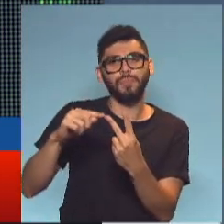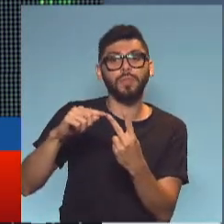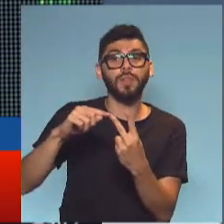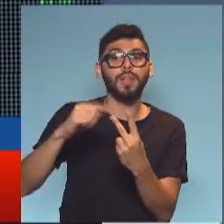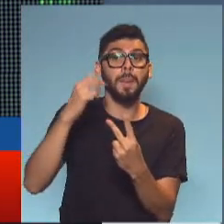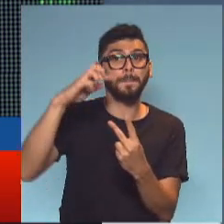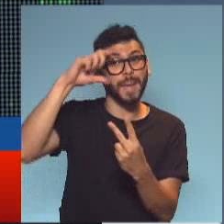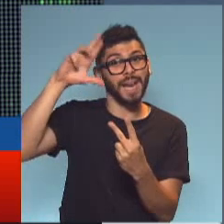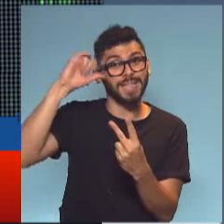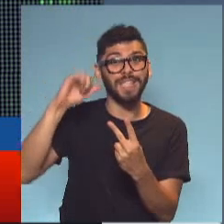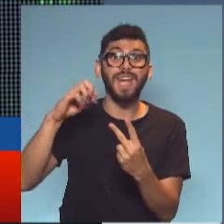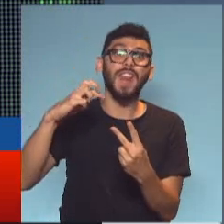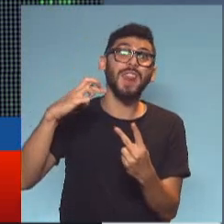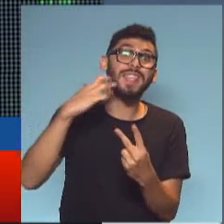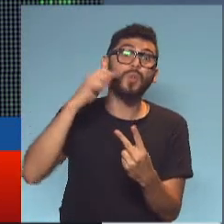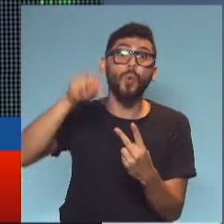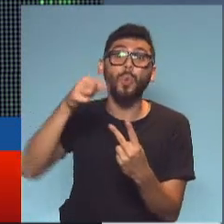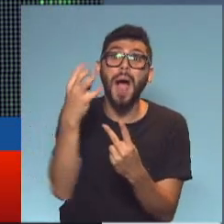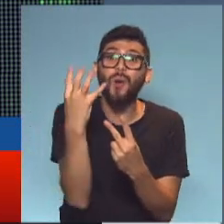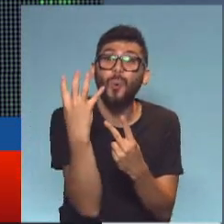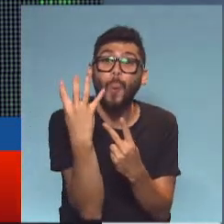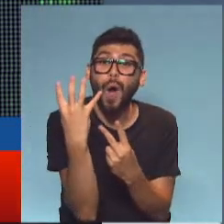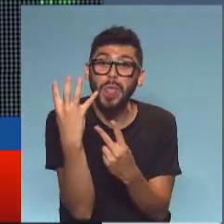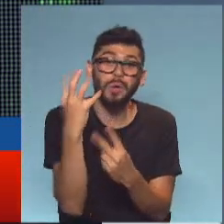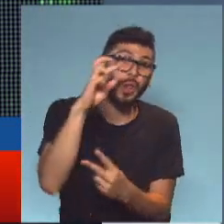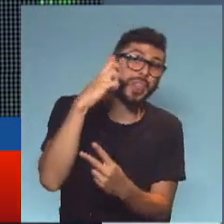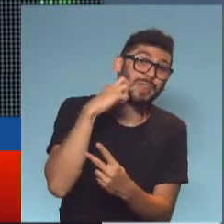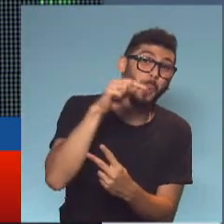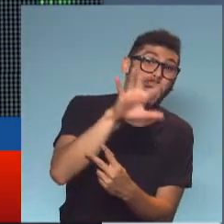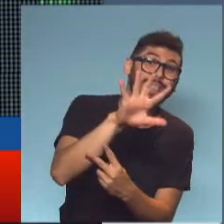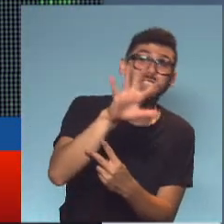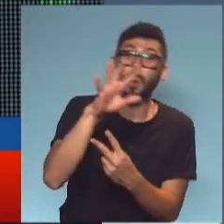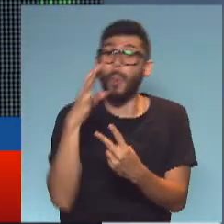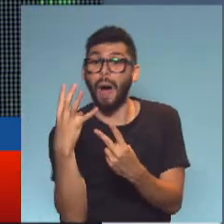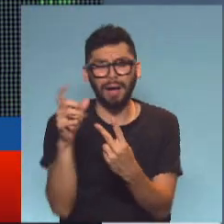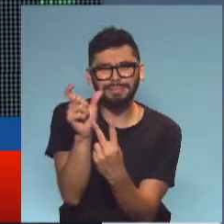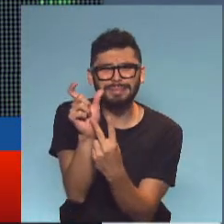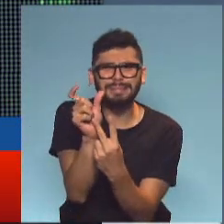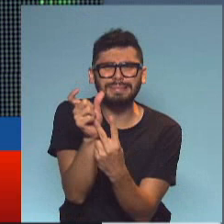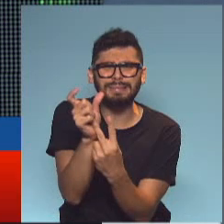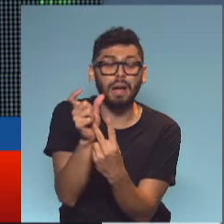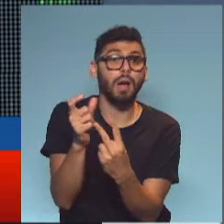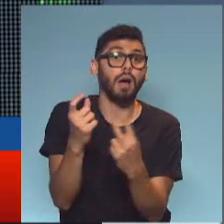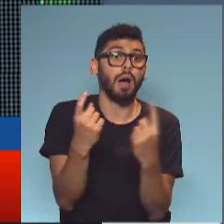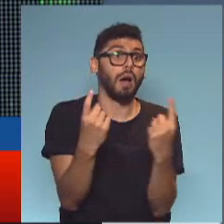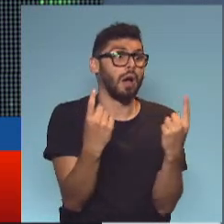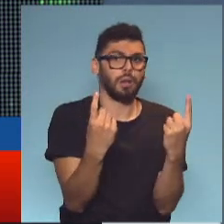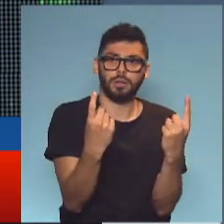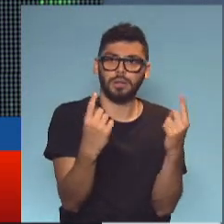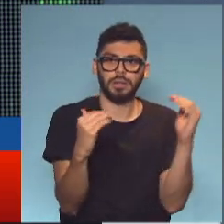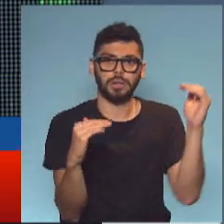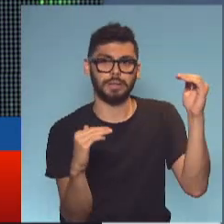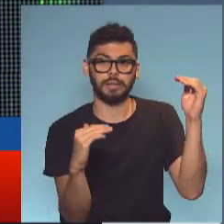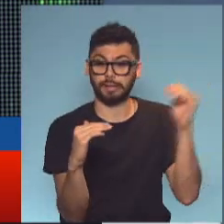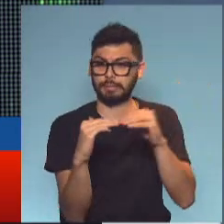el 19.4%. Por eso es que hablan de un acuerdo, justamente para traccionar a ese porcentaje del electorado y que lo apoyan en